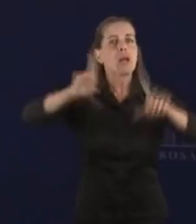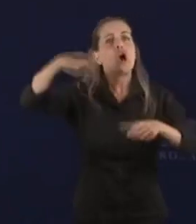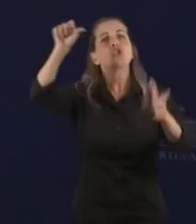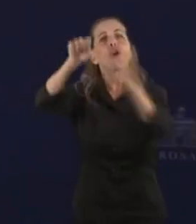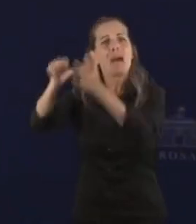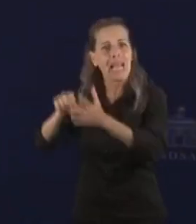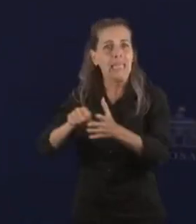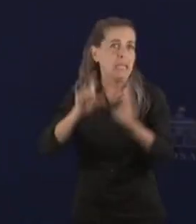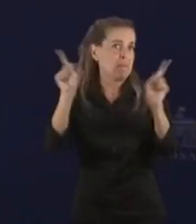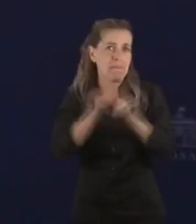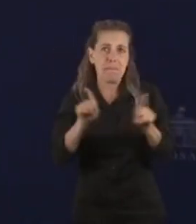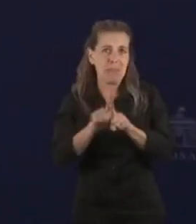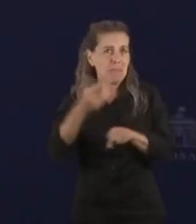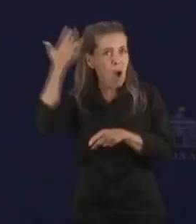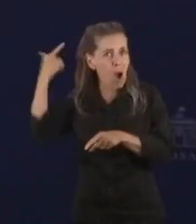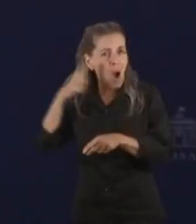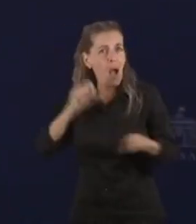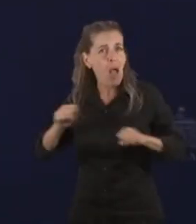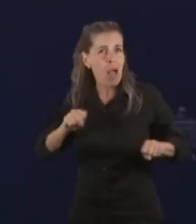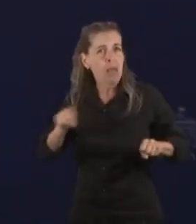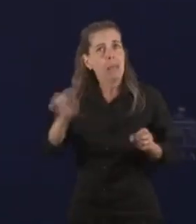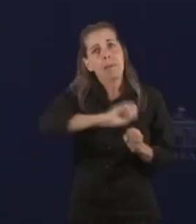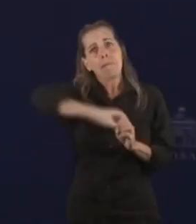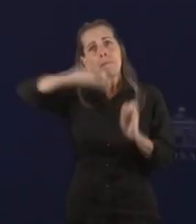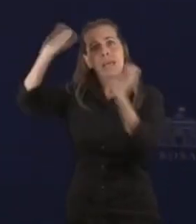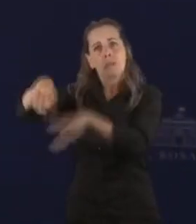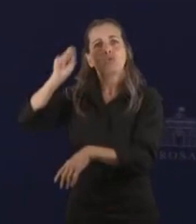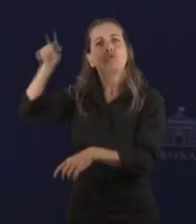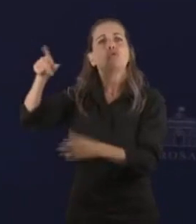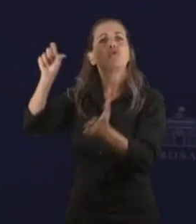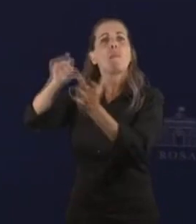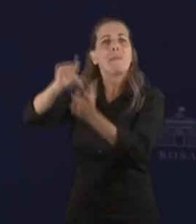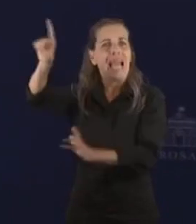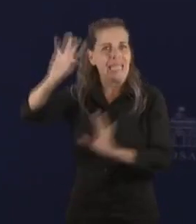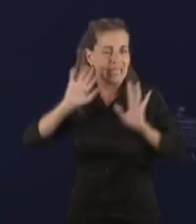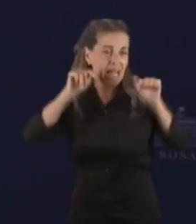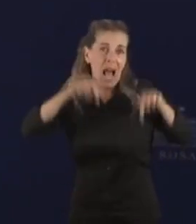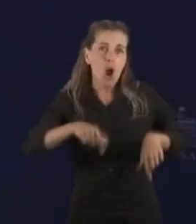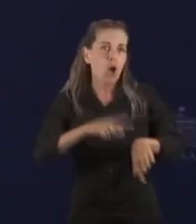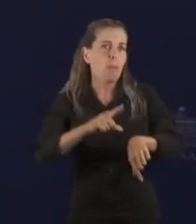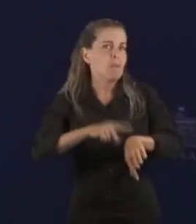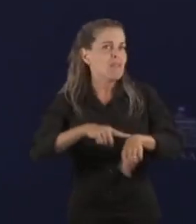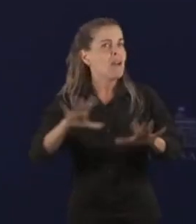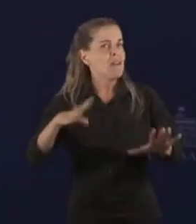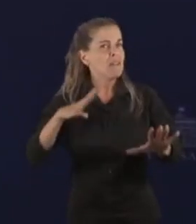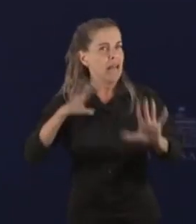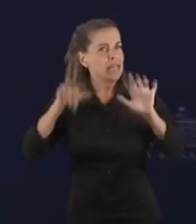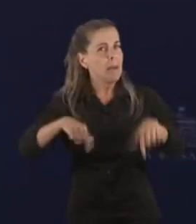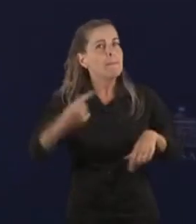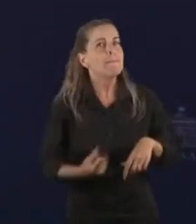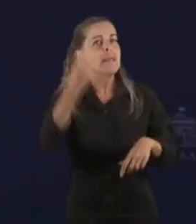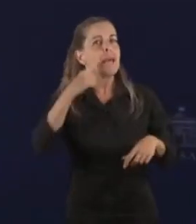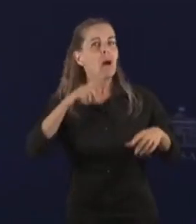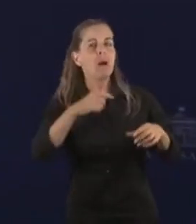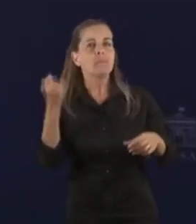hicimos con el terrorista johon es Wal Así que eh Me parece que es un poco prematuro para para pero ya te digo no no